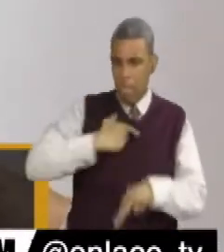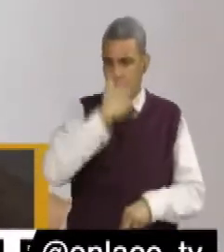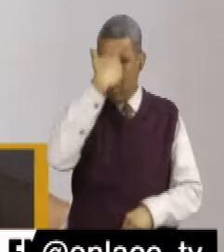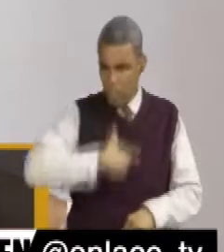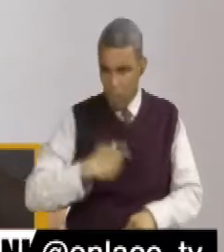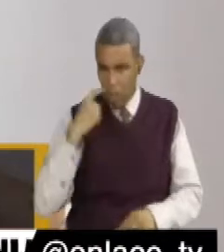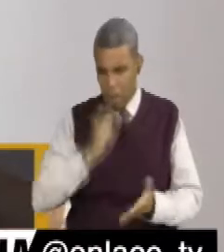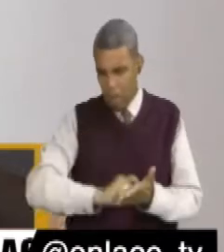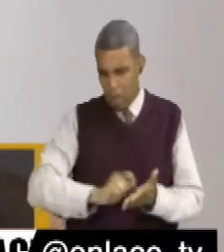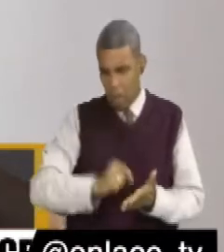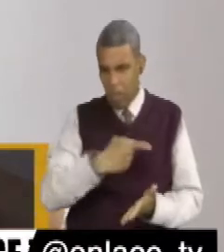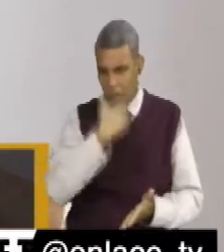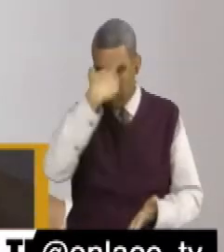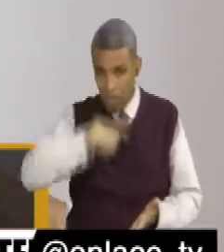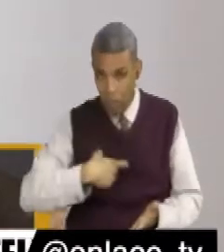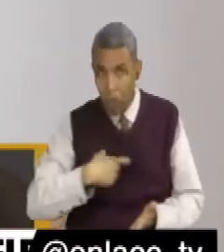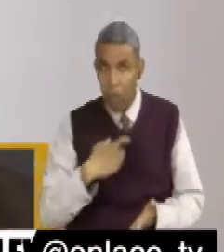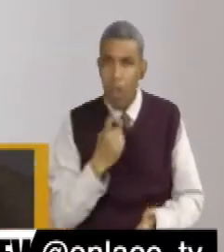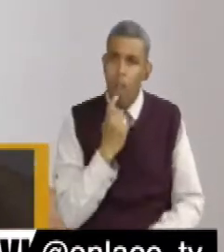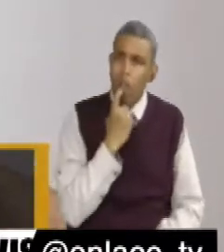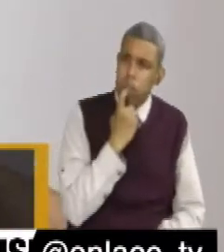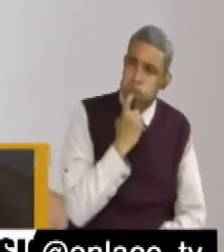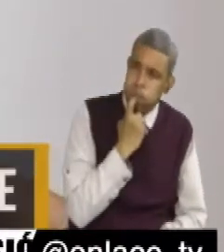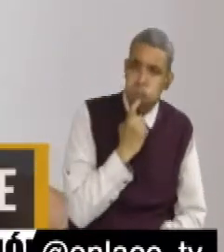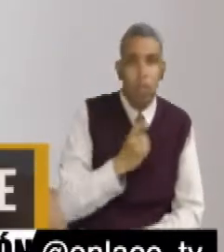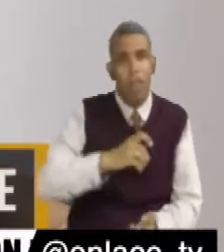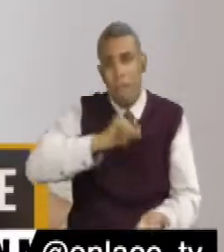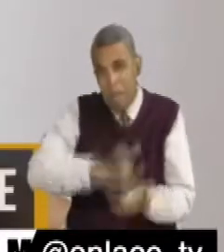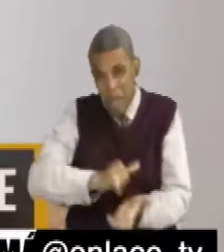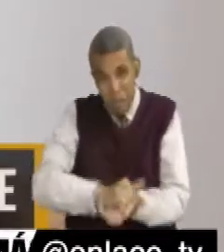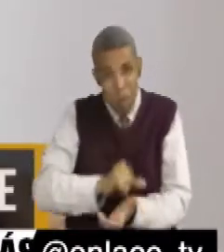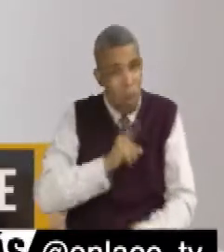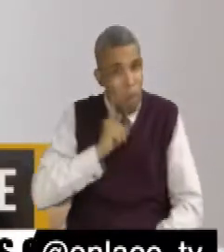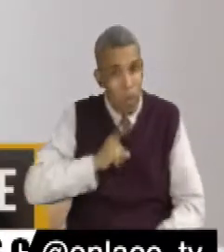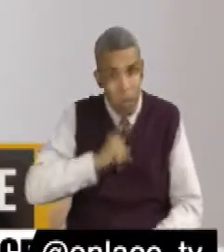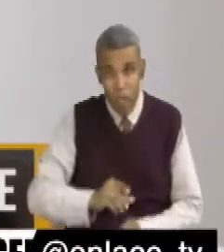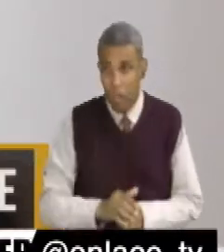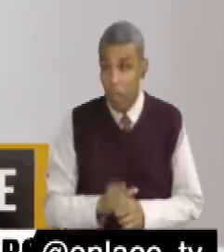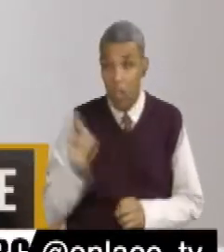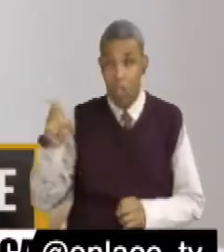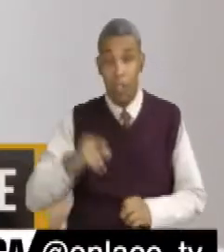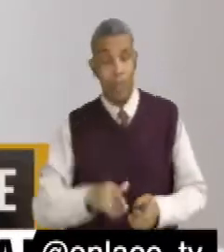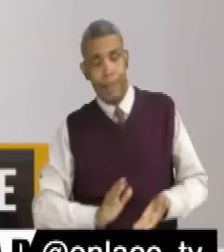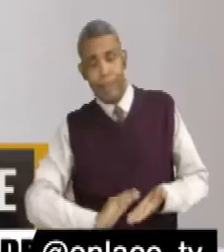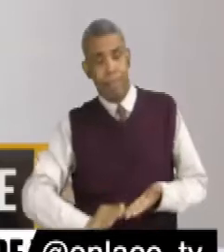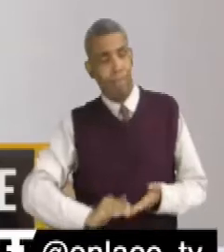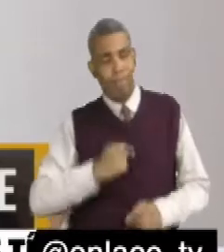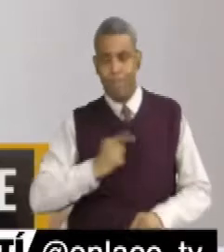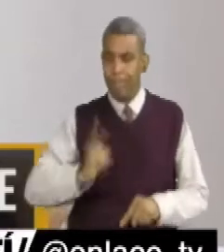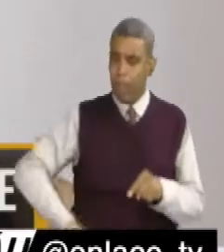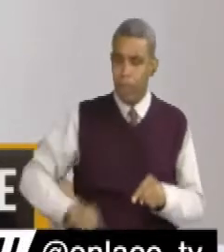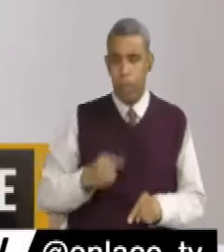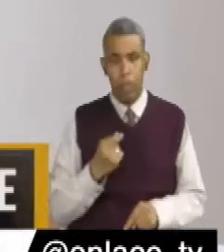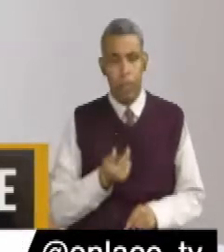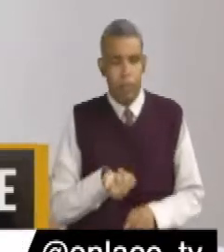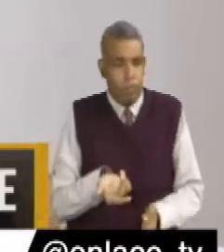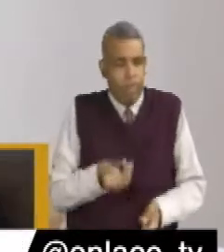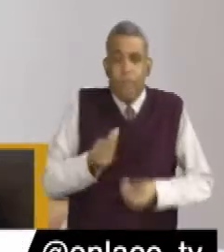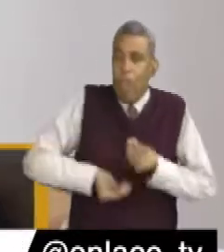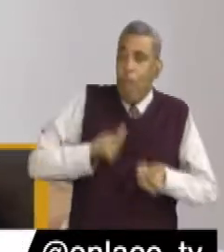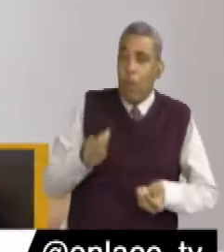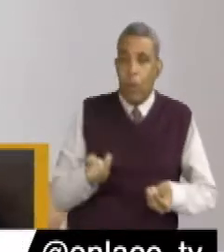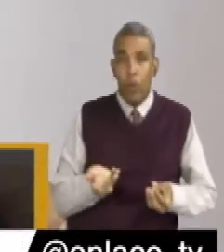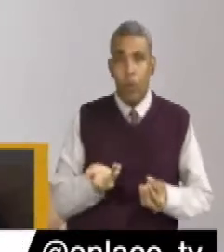va a seguir desafiando no solamente al magisterio, sino a toda la población en general,